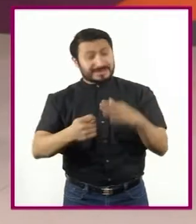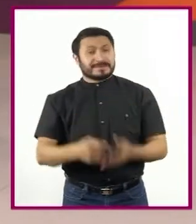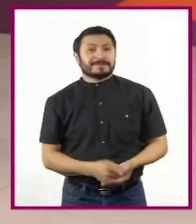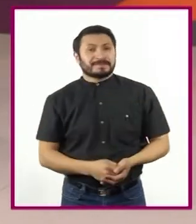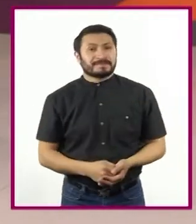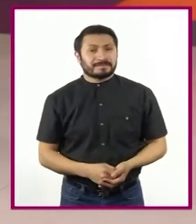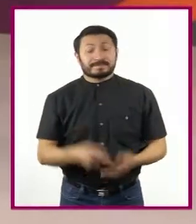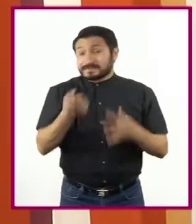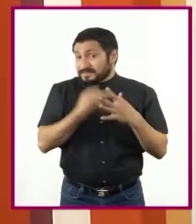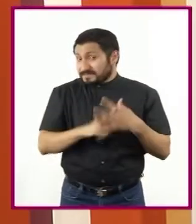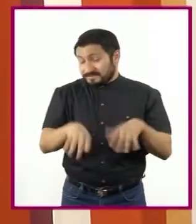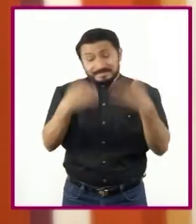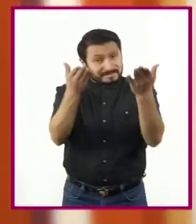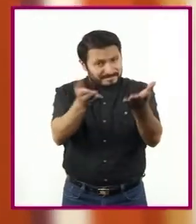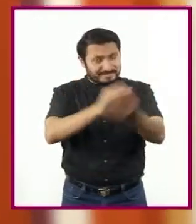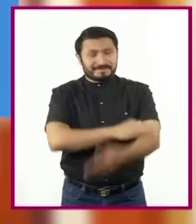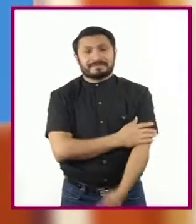Iniciemos.